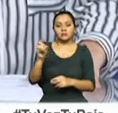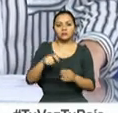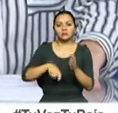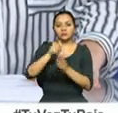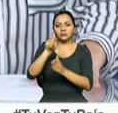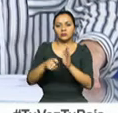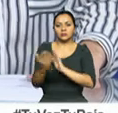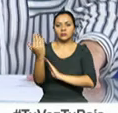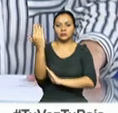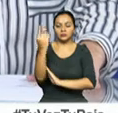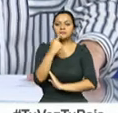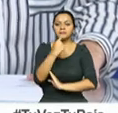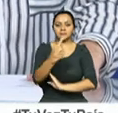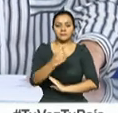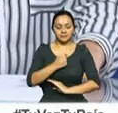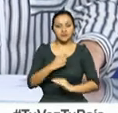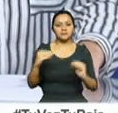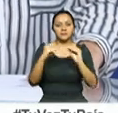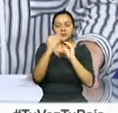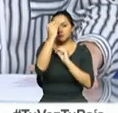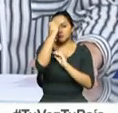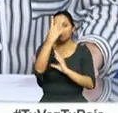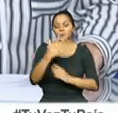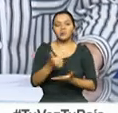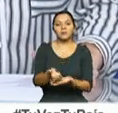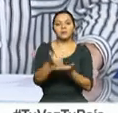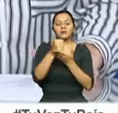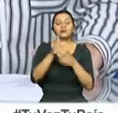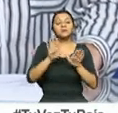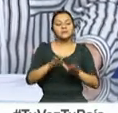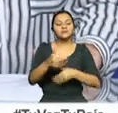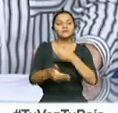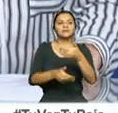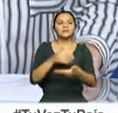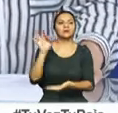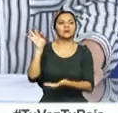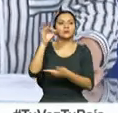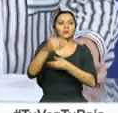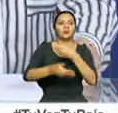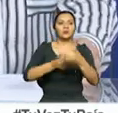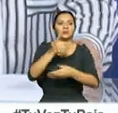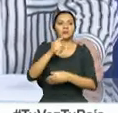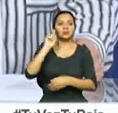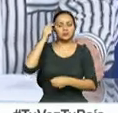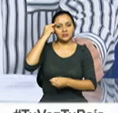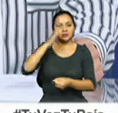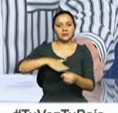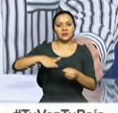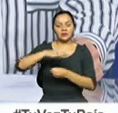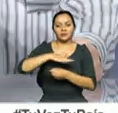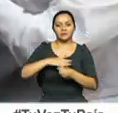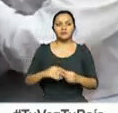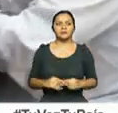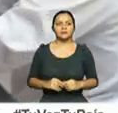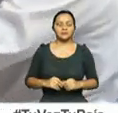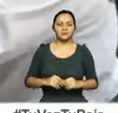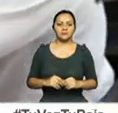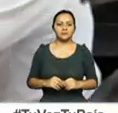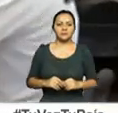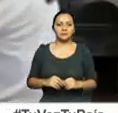declaraciones para nuestro medio, informó el beneficio que ha representado este proceso para el Estado.